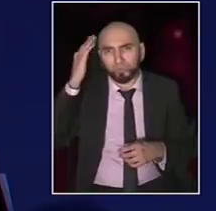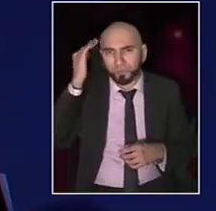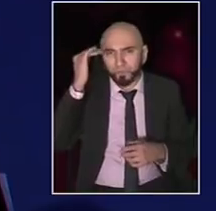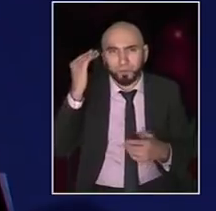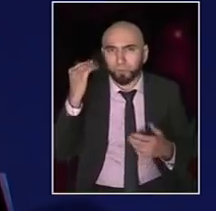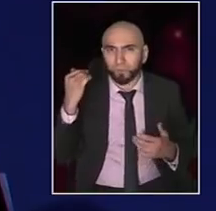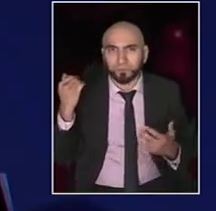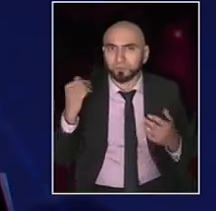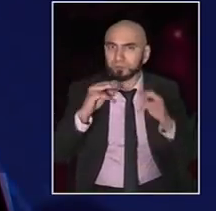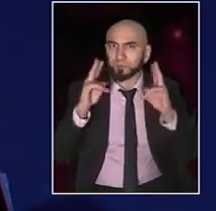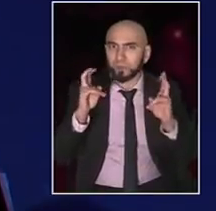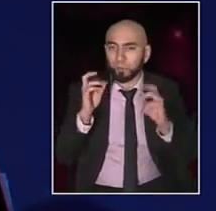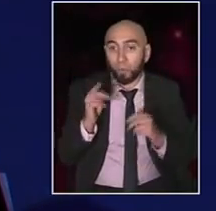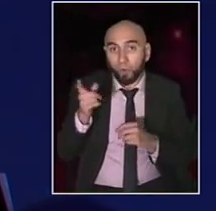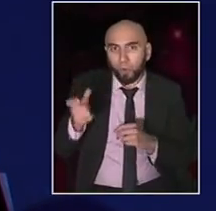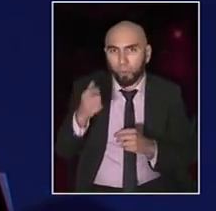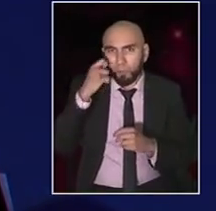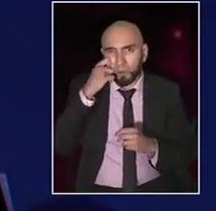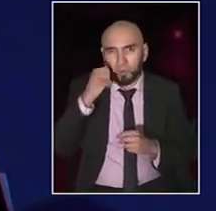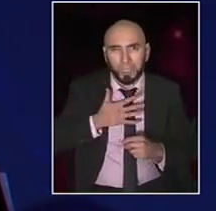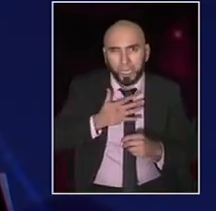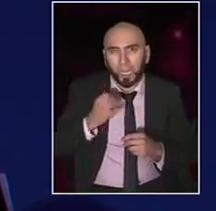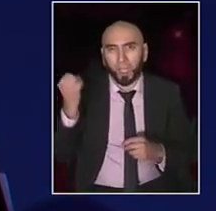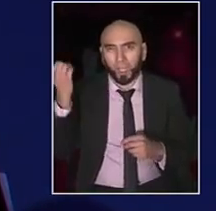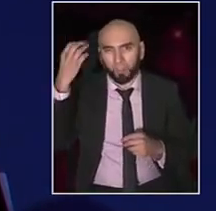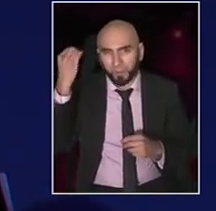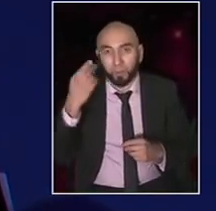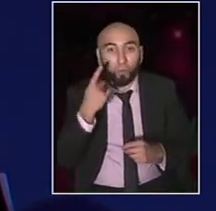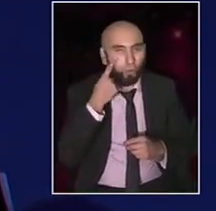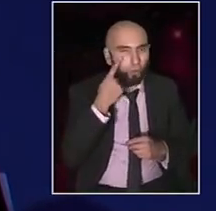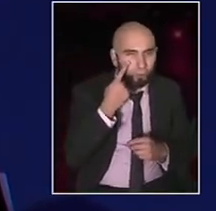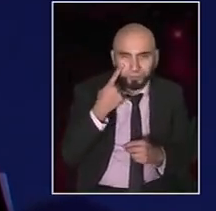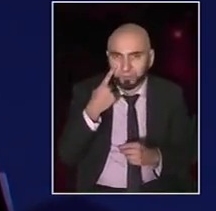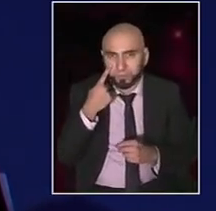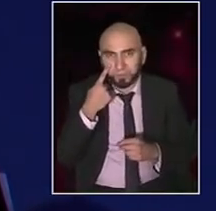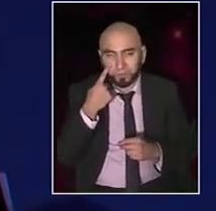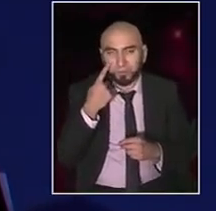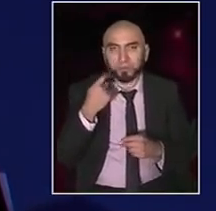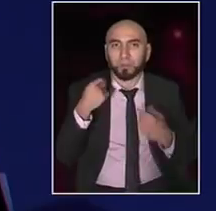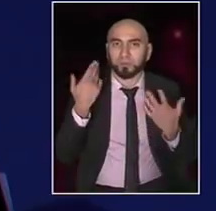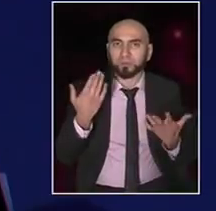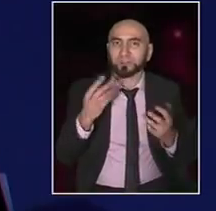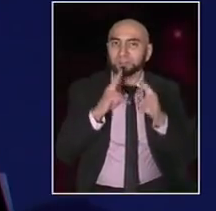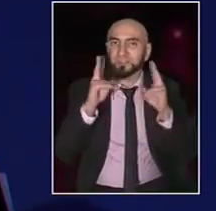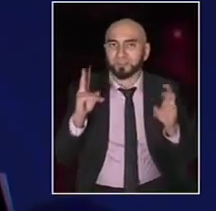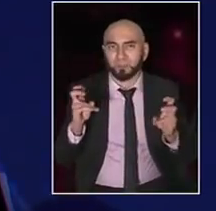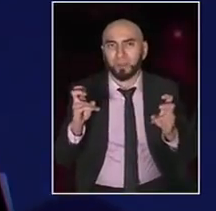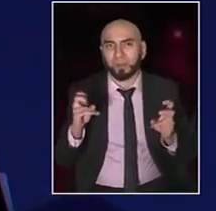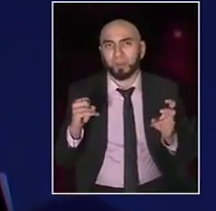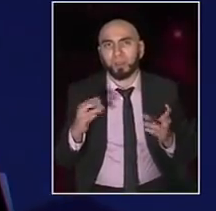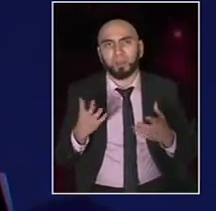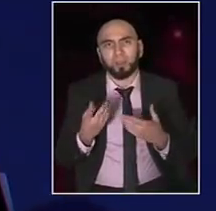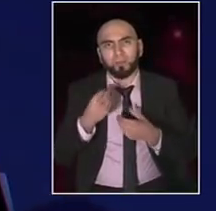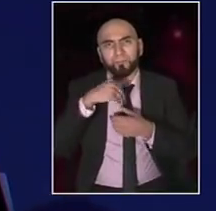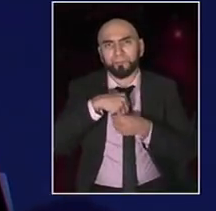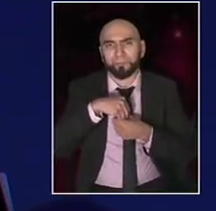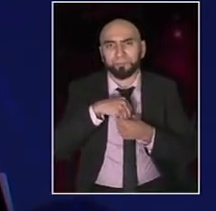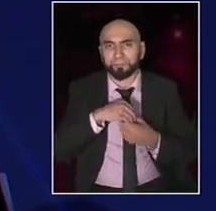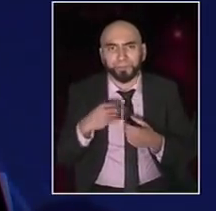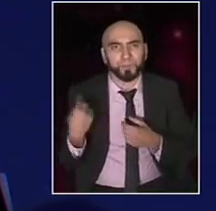por conocer, no podemos negar que ello es una parte consustancial a nosotros, una parte que se ha